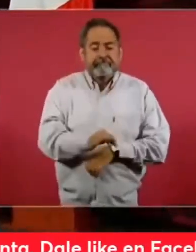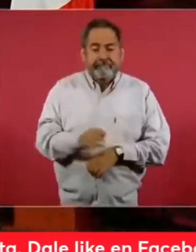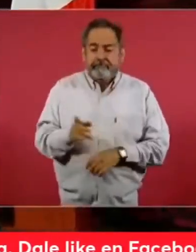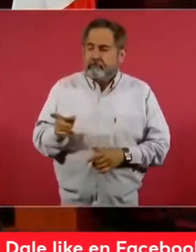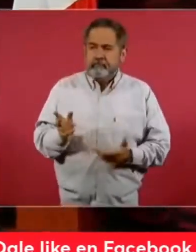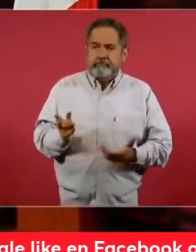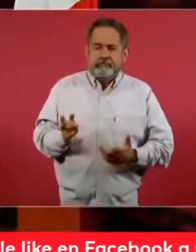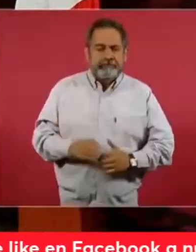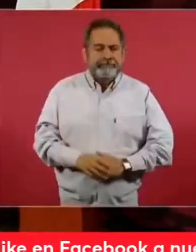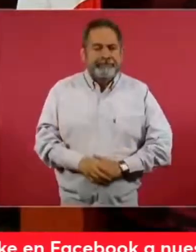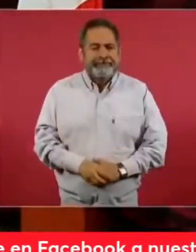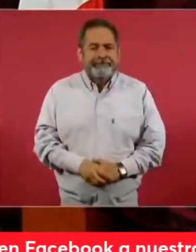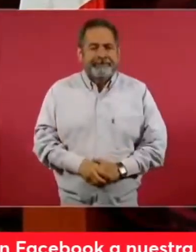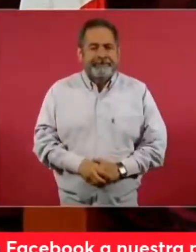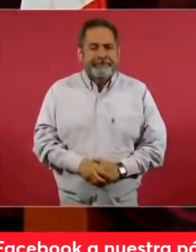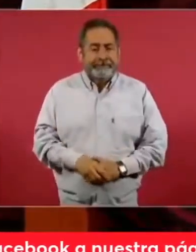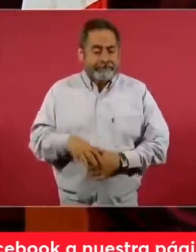combatiendo